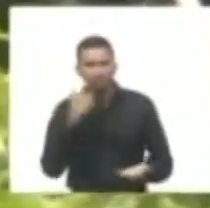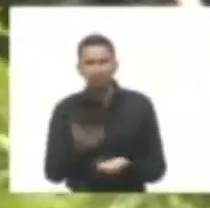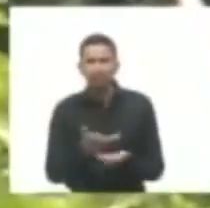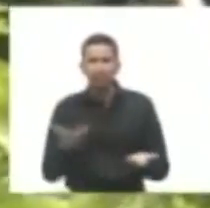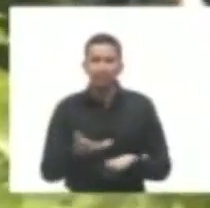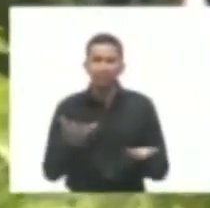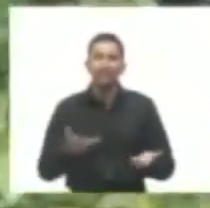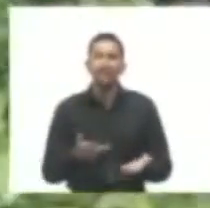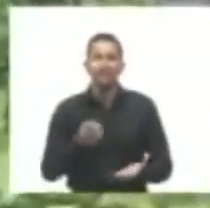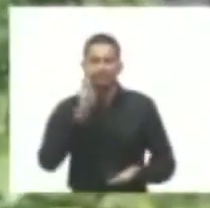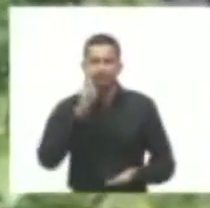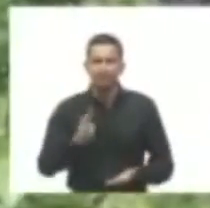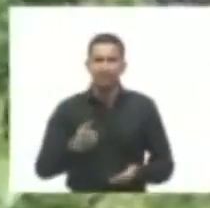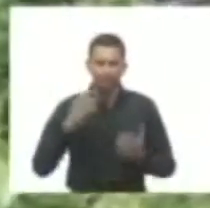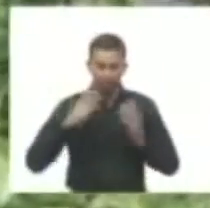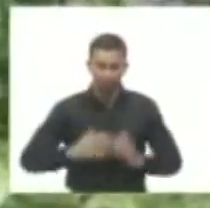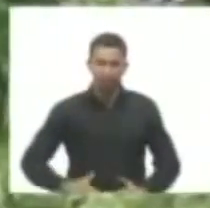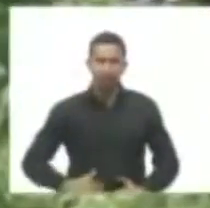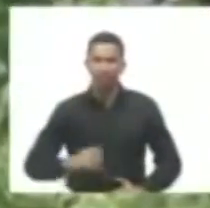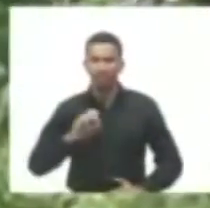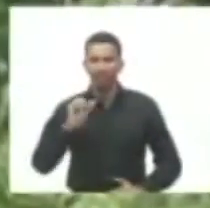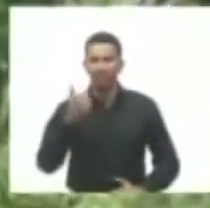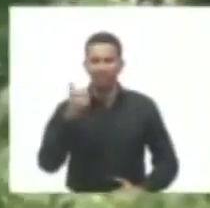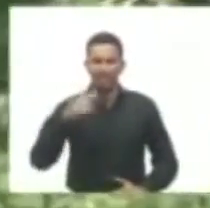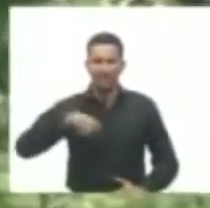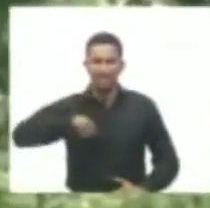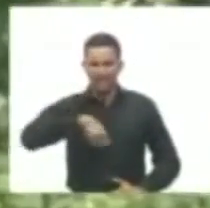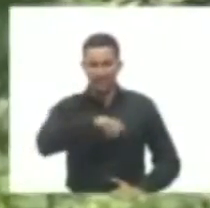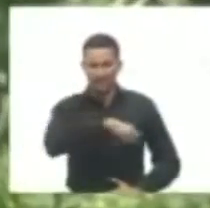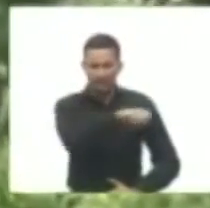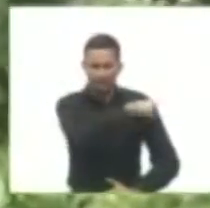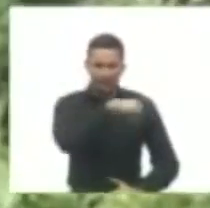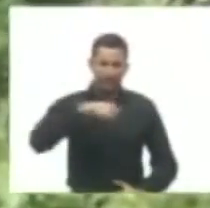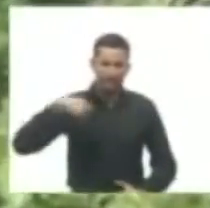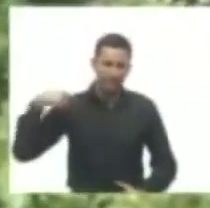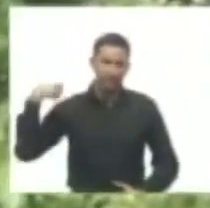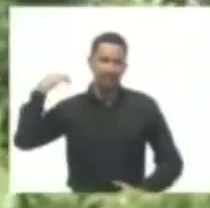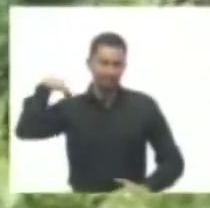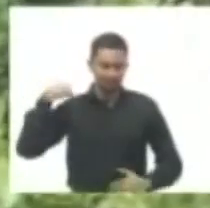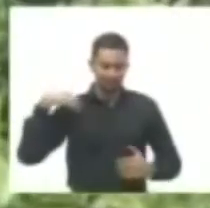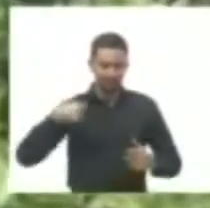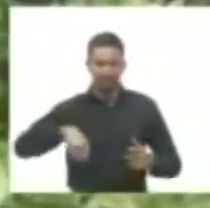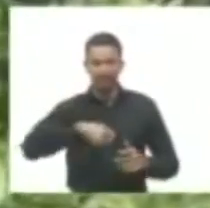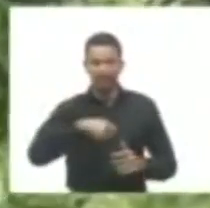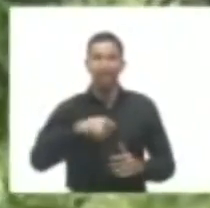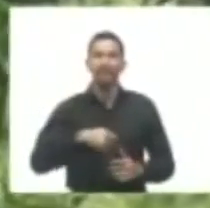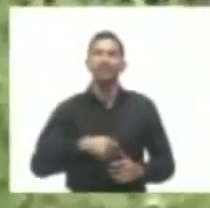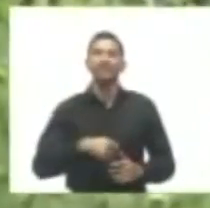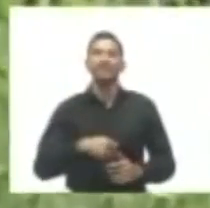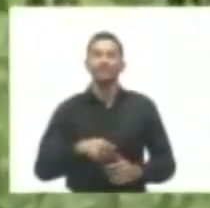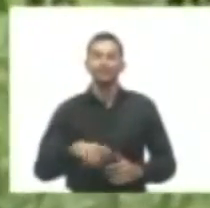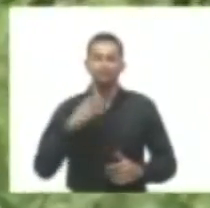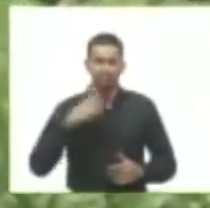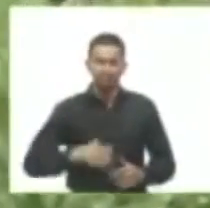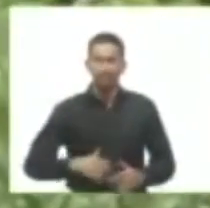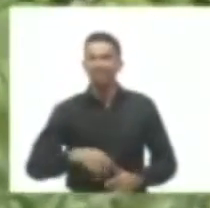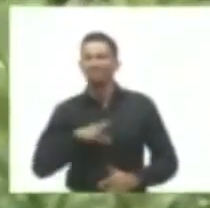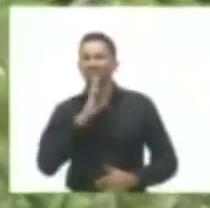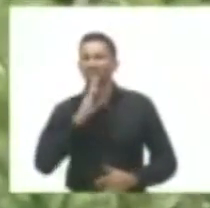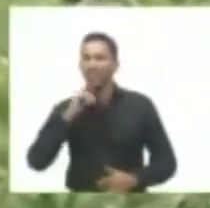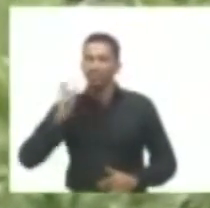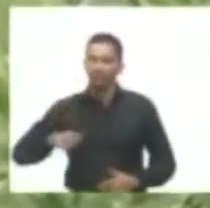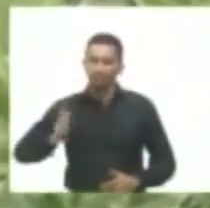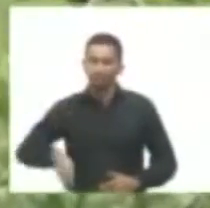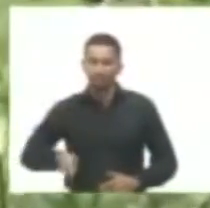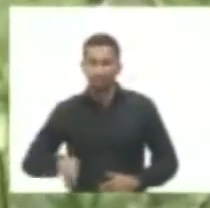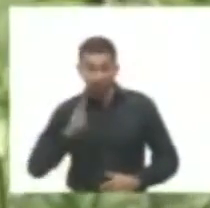presenta 10 heridas de puñal en el pecho, brazo, espalda y tórax. El cadáver fue hallado por un hombre que transitaba en este lugar en el